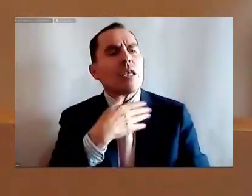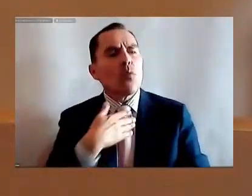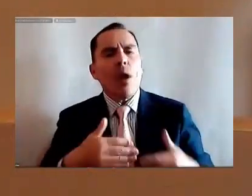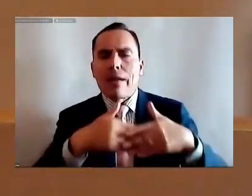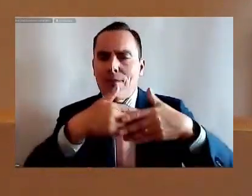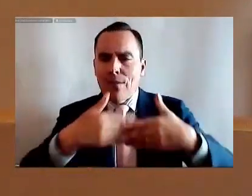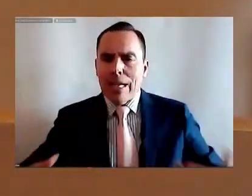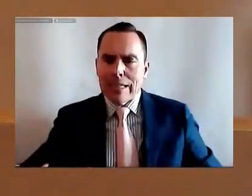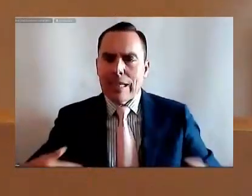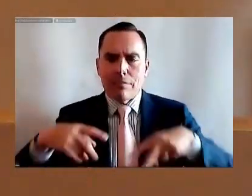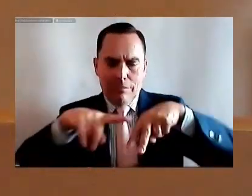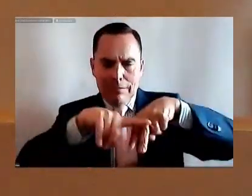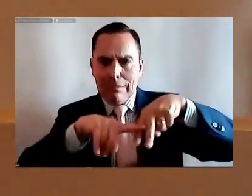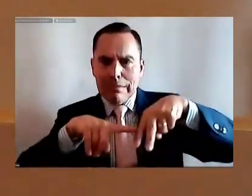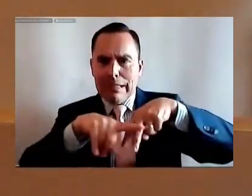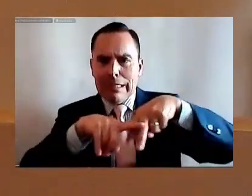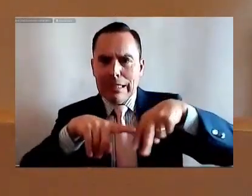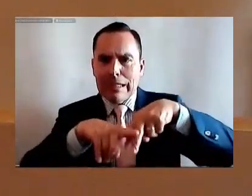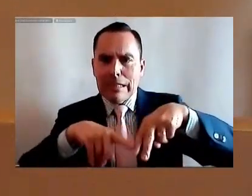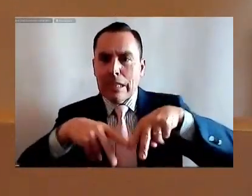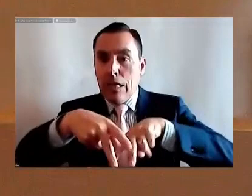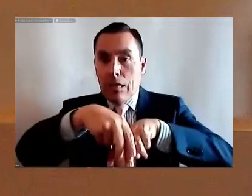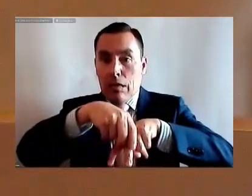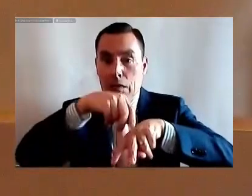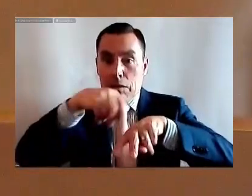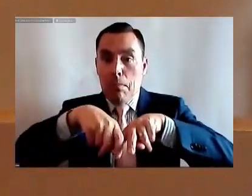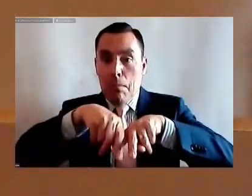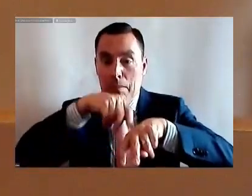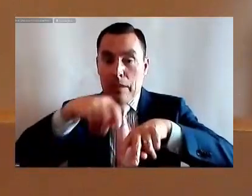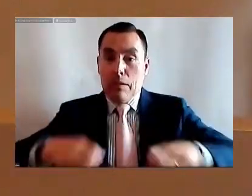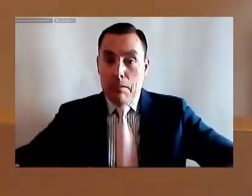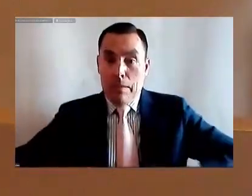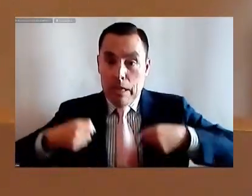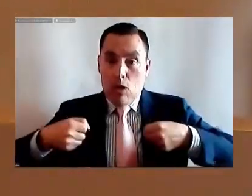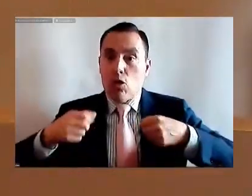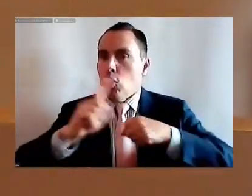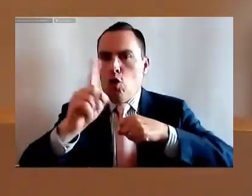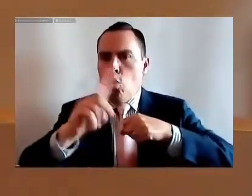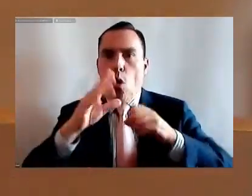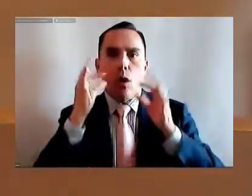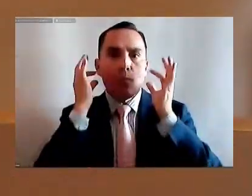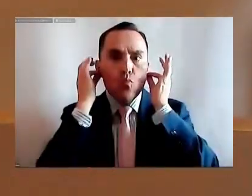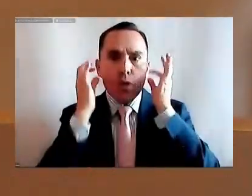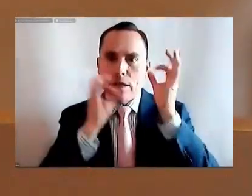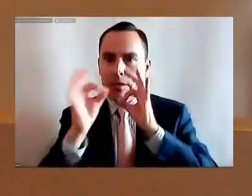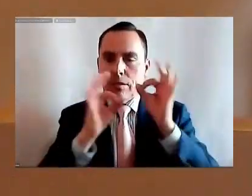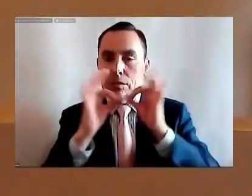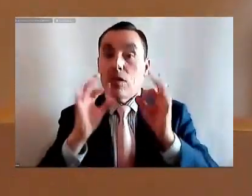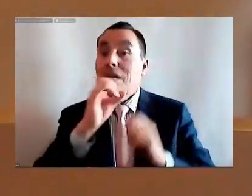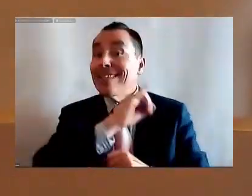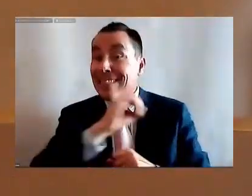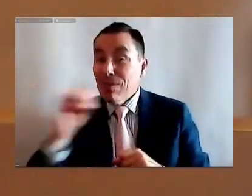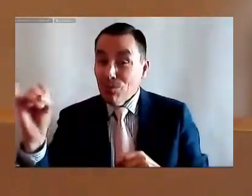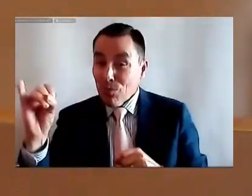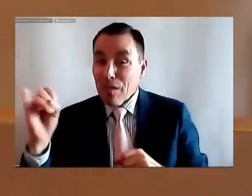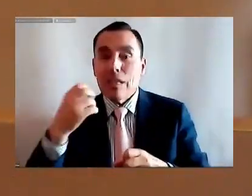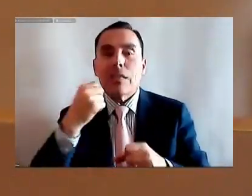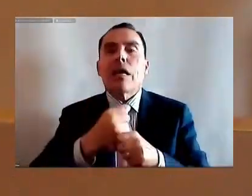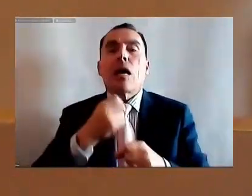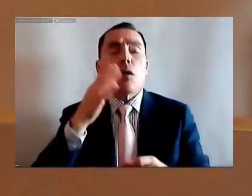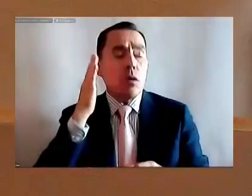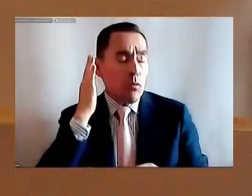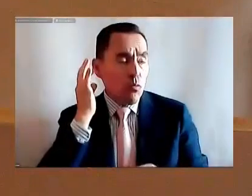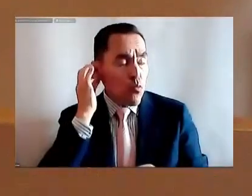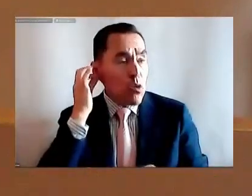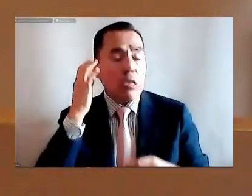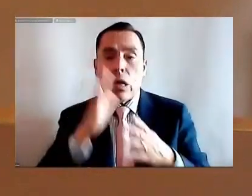con pantalones, no era de señorita ocupar pantalones, ¿no? Después hubo unos accidentes del trabajo y se empezó a permitir en Estados